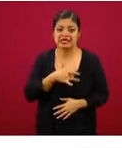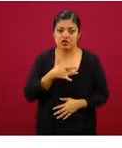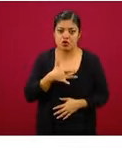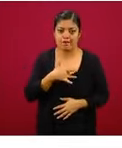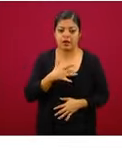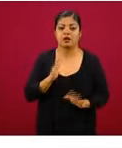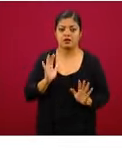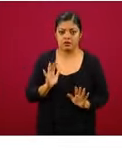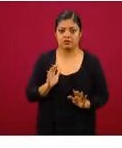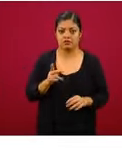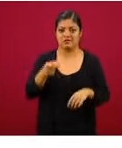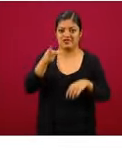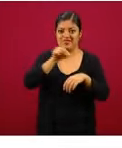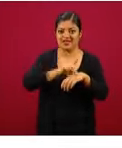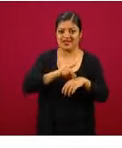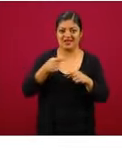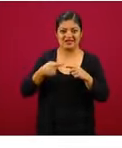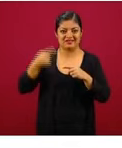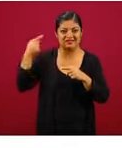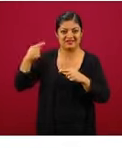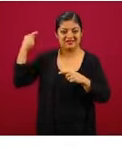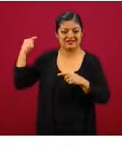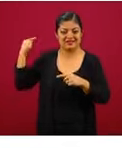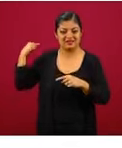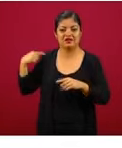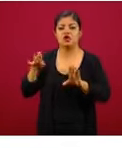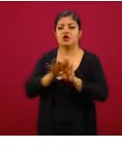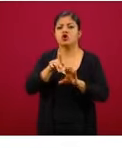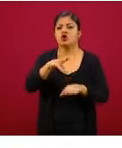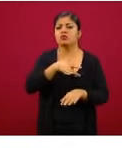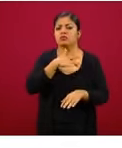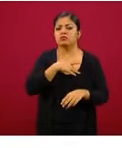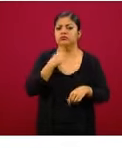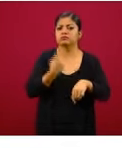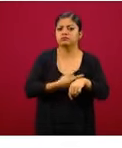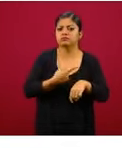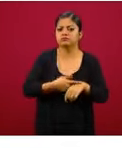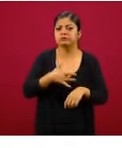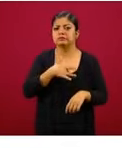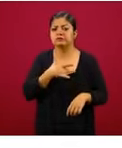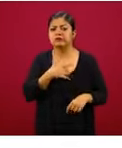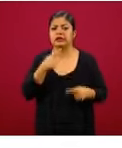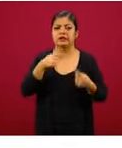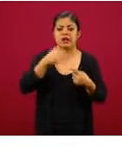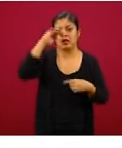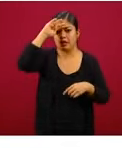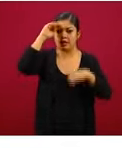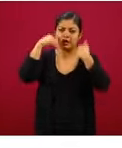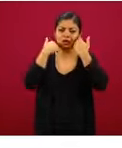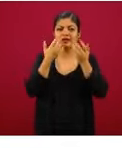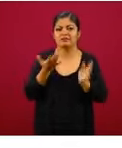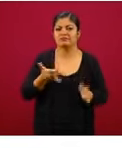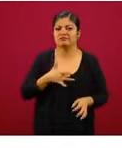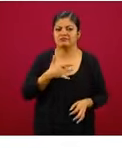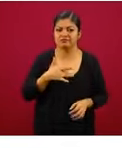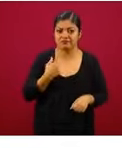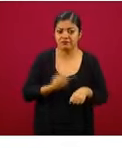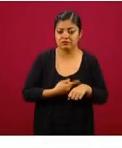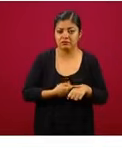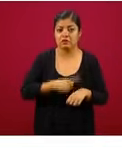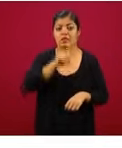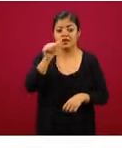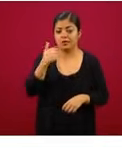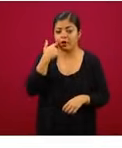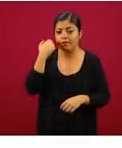distribuyendo días atrás en forma de cómo hayan iniciado con la sintomatología, y en la medida que vayamos obteniendo los resultados de